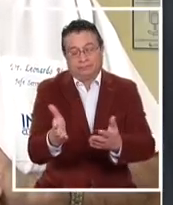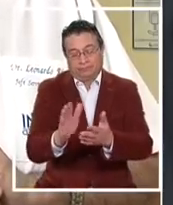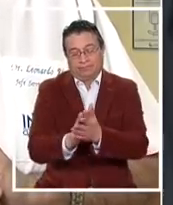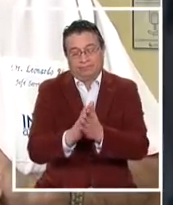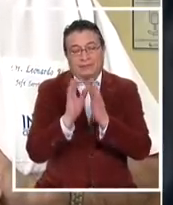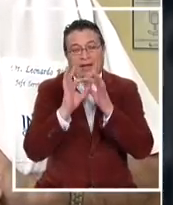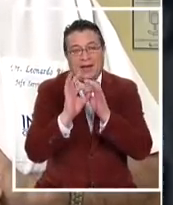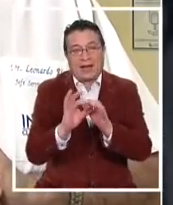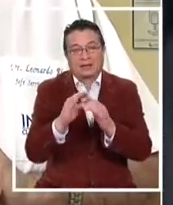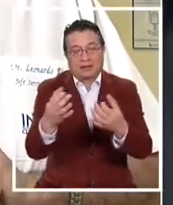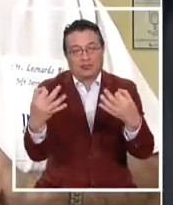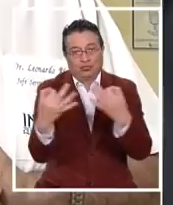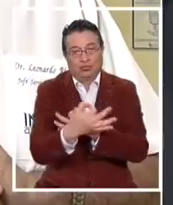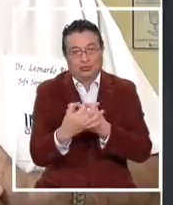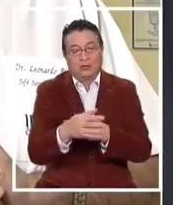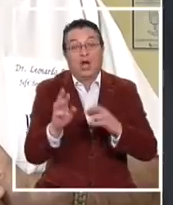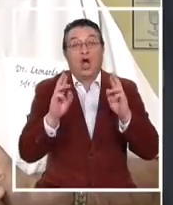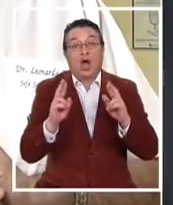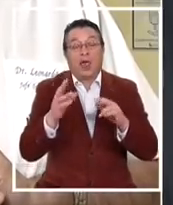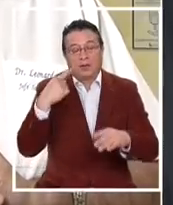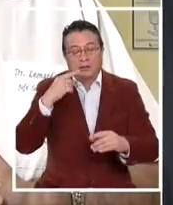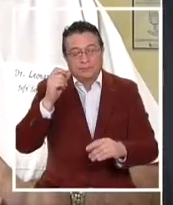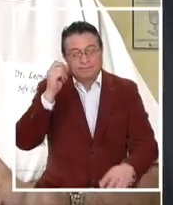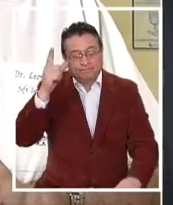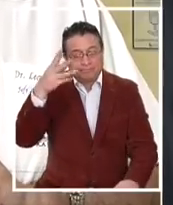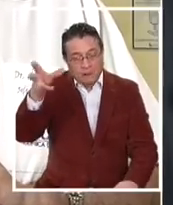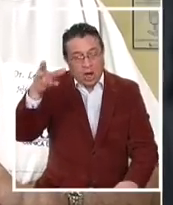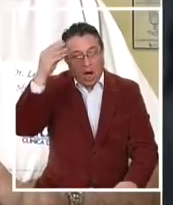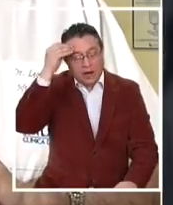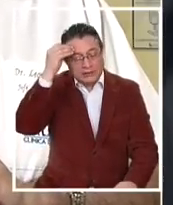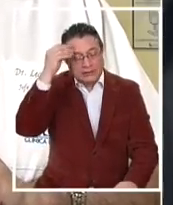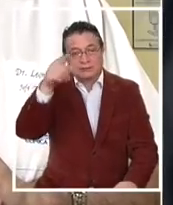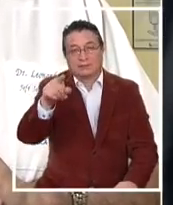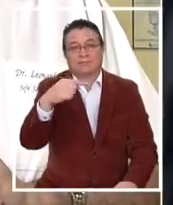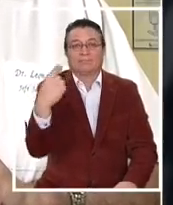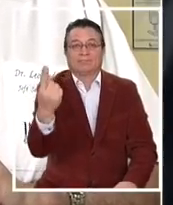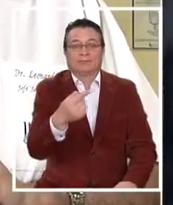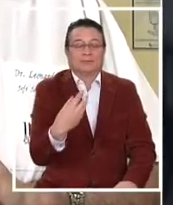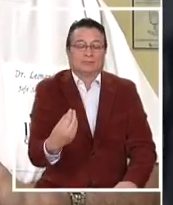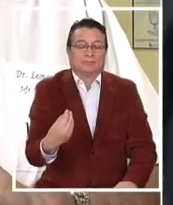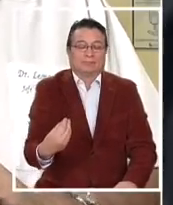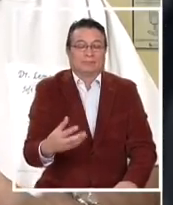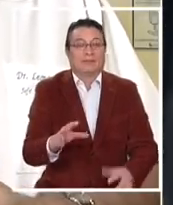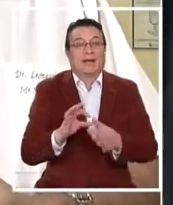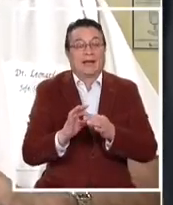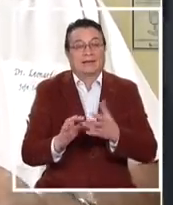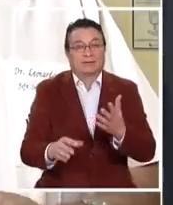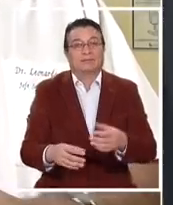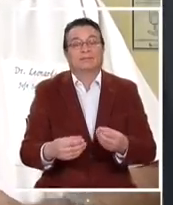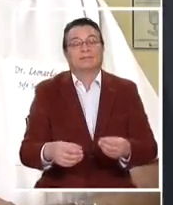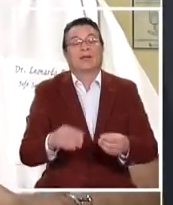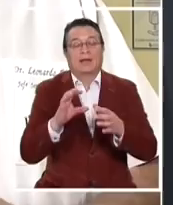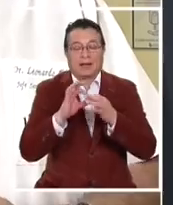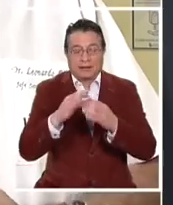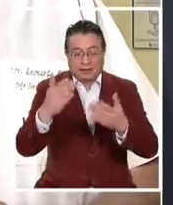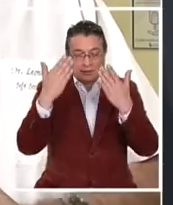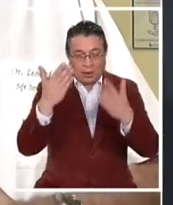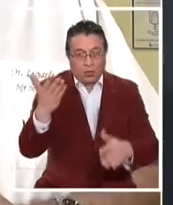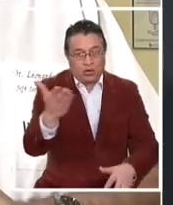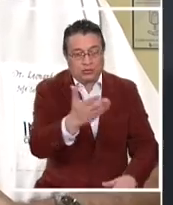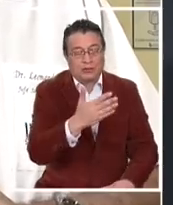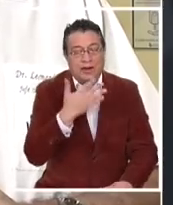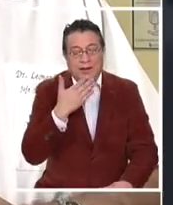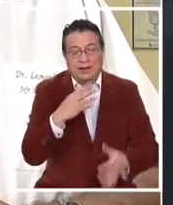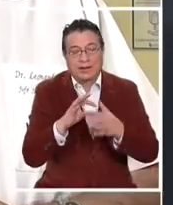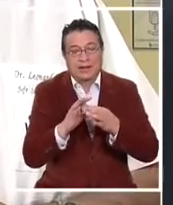este testimonio y ojalá nos sirva para que tomemos más conciencia. Doctor Restori, muy buenas noches. Gusto de saludarlos, Matías, a usted y a